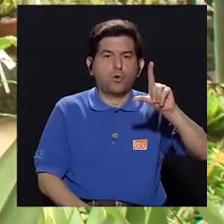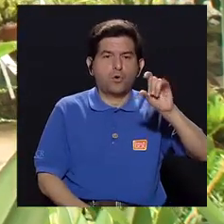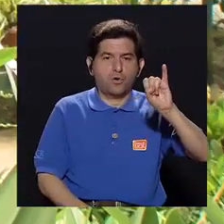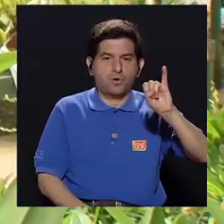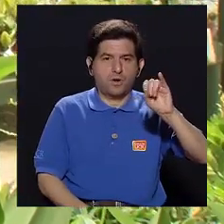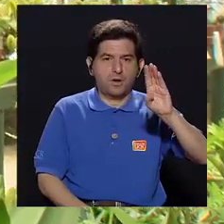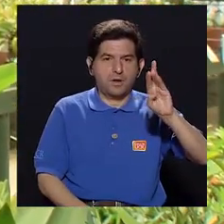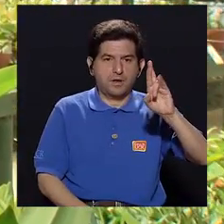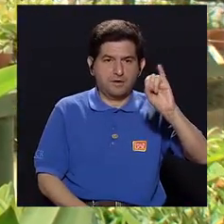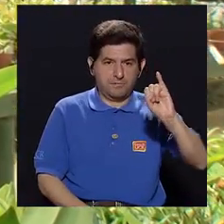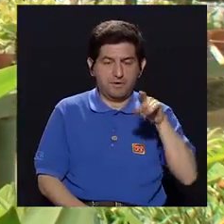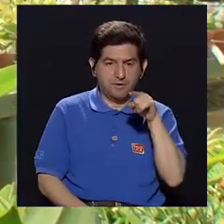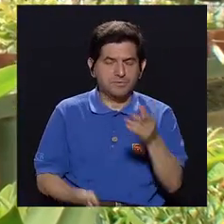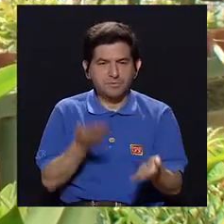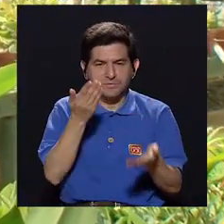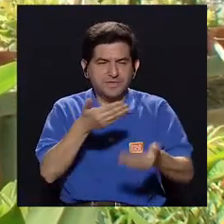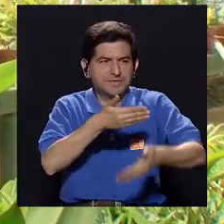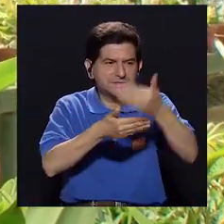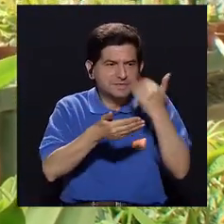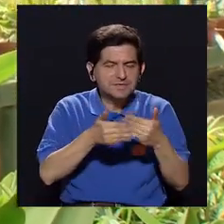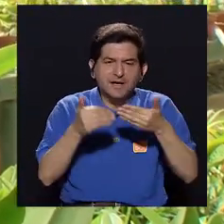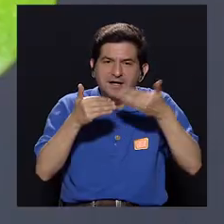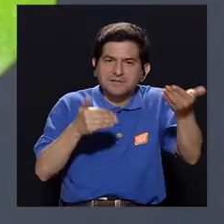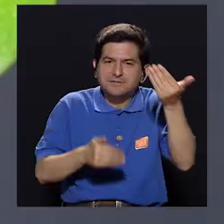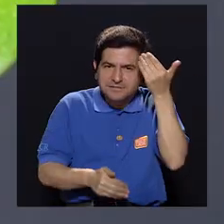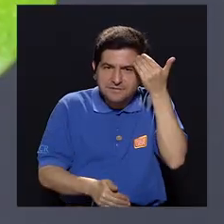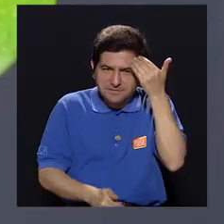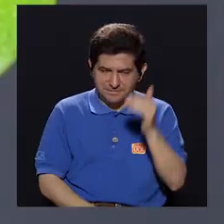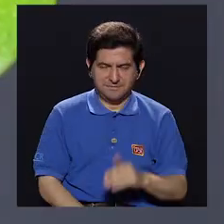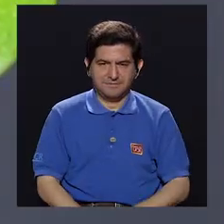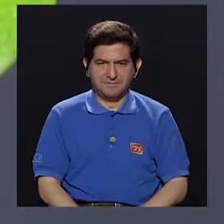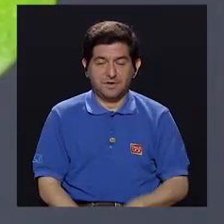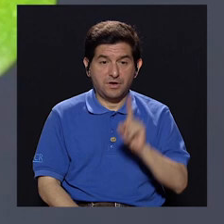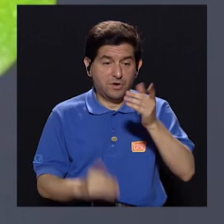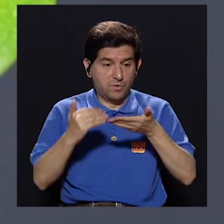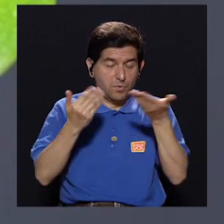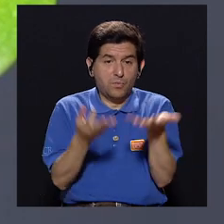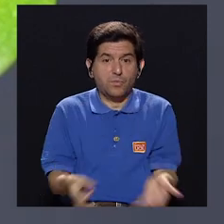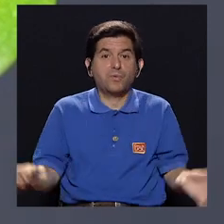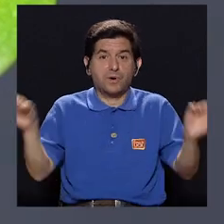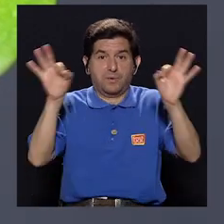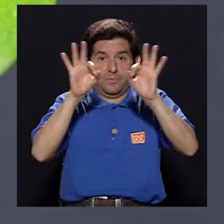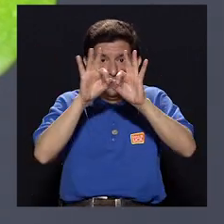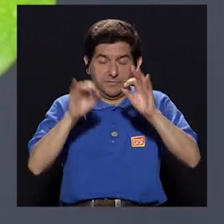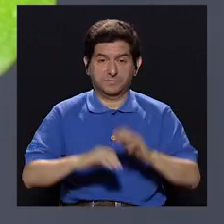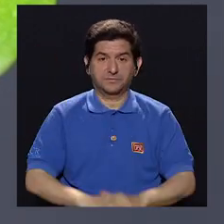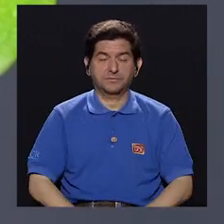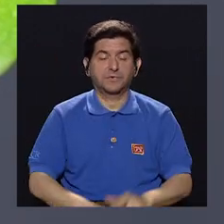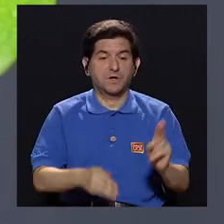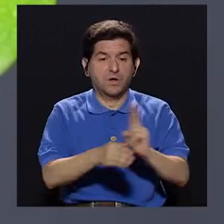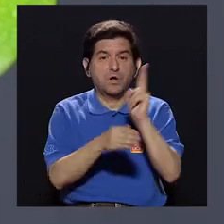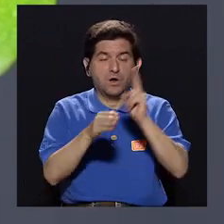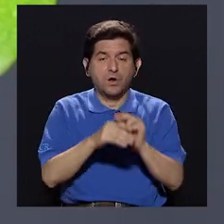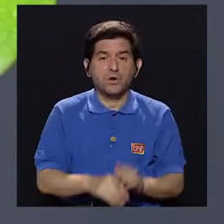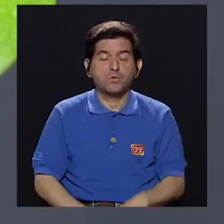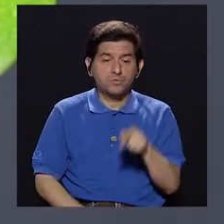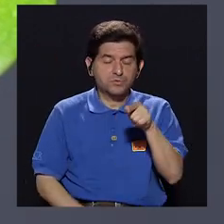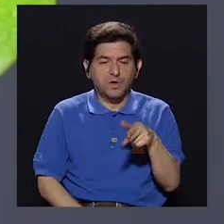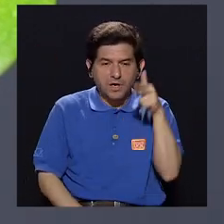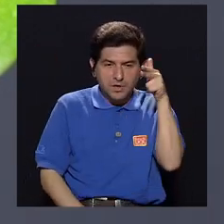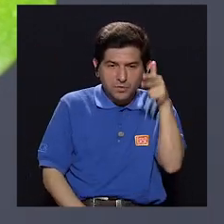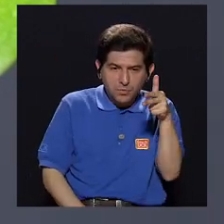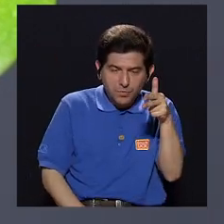Tenés que ir un poco anticipando todas estas cosas una de las de las cosas más importantes es Entonces el uso de cámaras